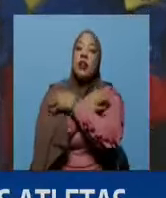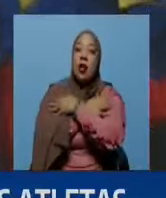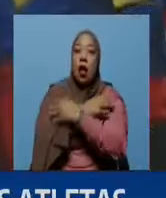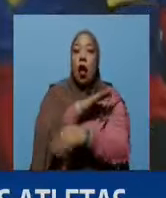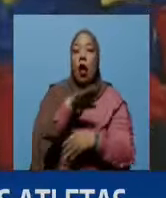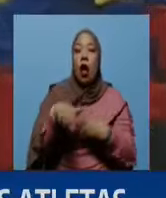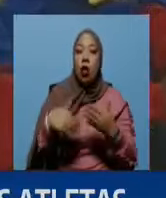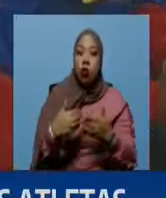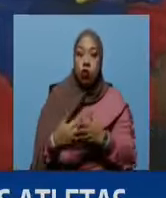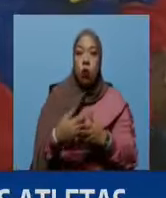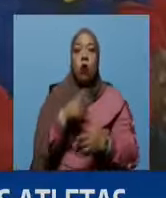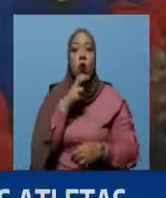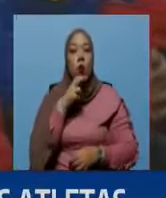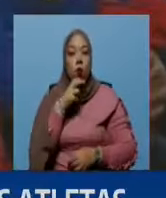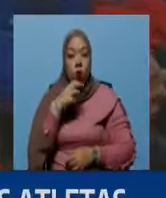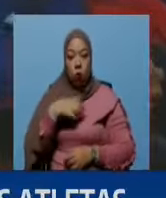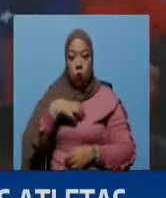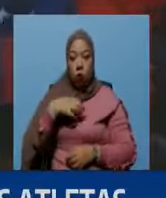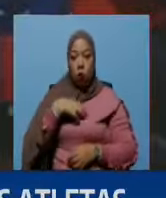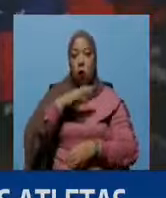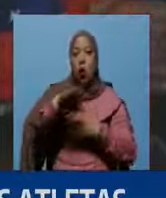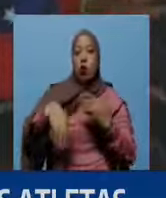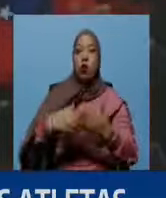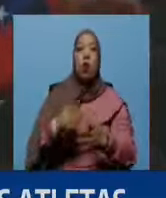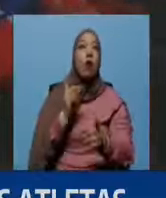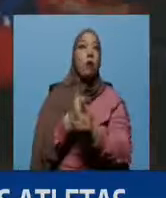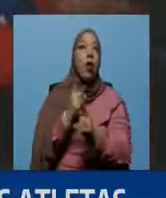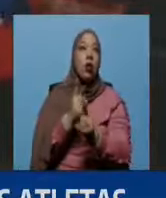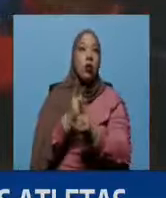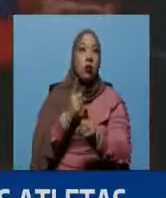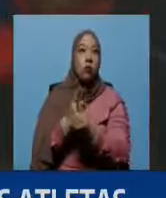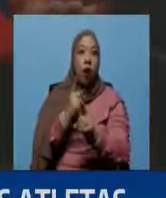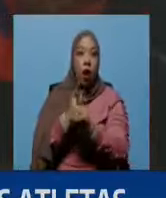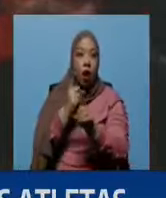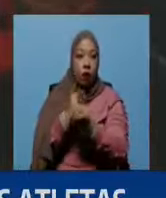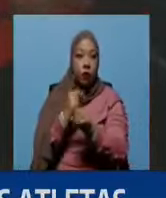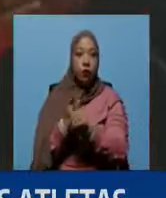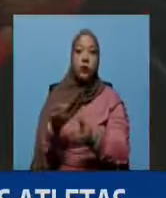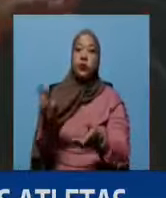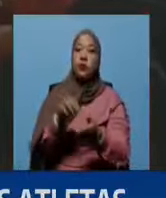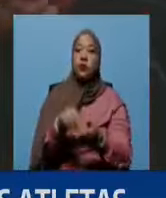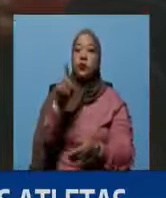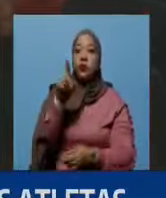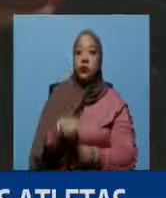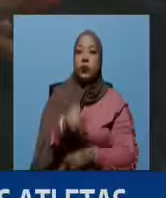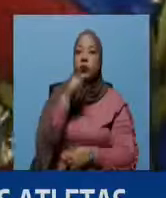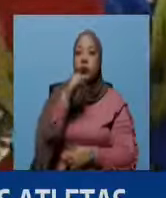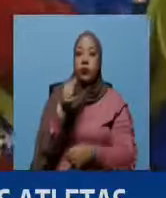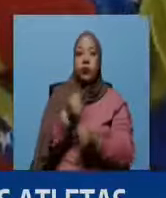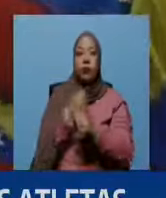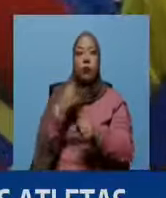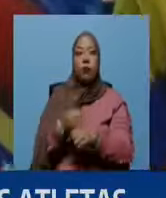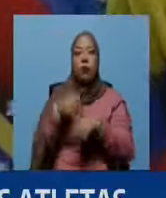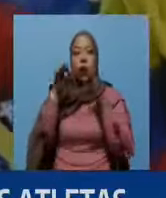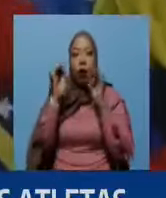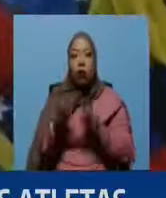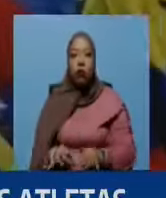los que obtuvieron medallas, diploma, y a todos los que estuvieron y regresan también con esa fuerza.